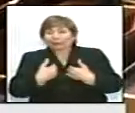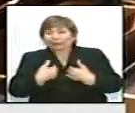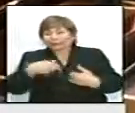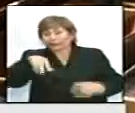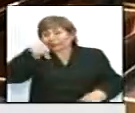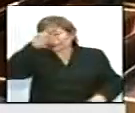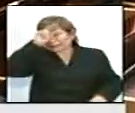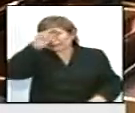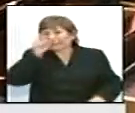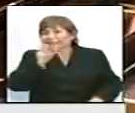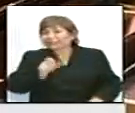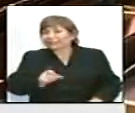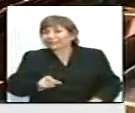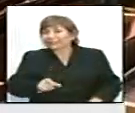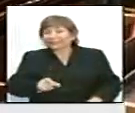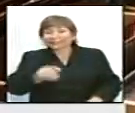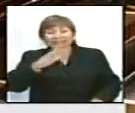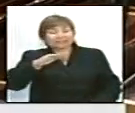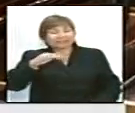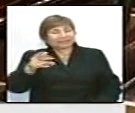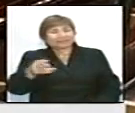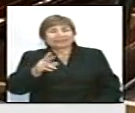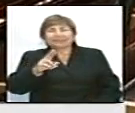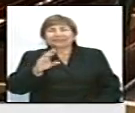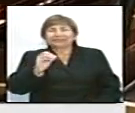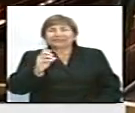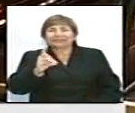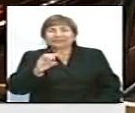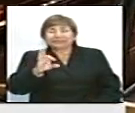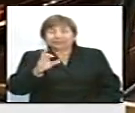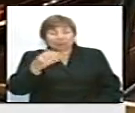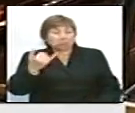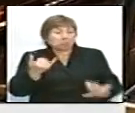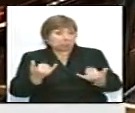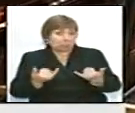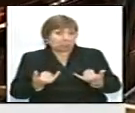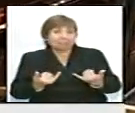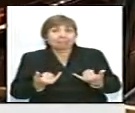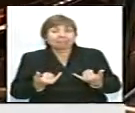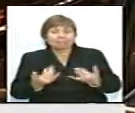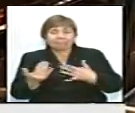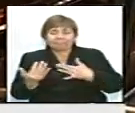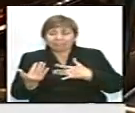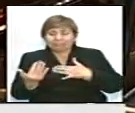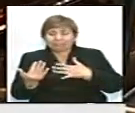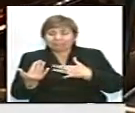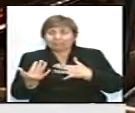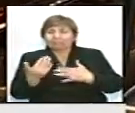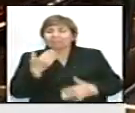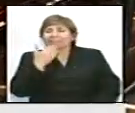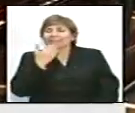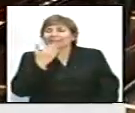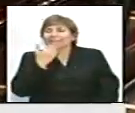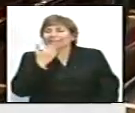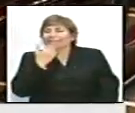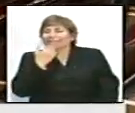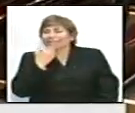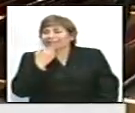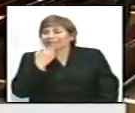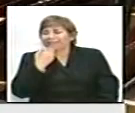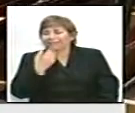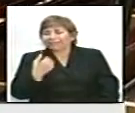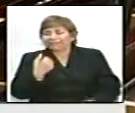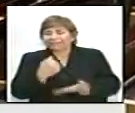Perú, como el del pequeño Rodolfo, y que hasta hoy seguramente está esperando a que alguien